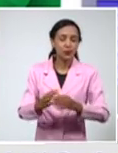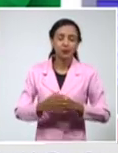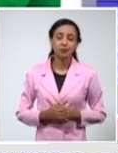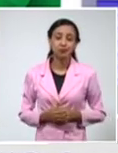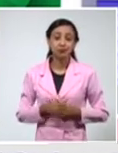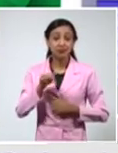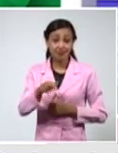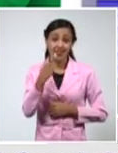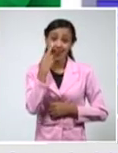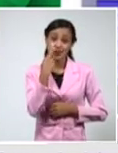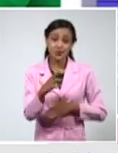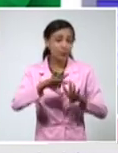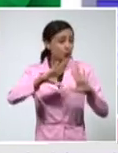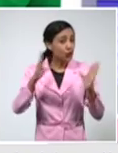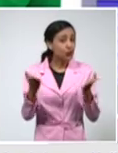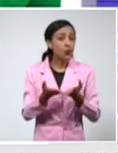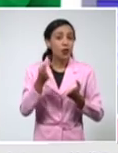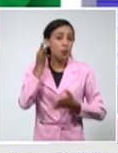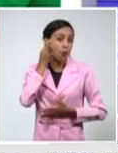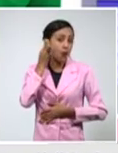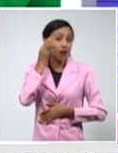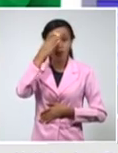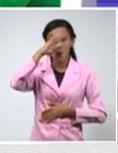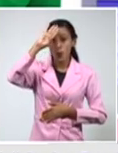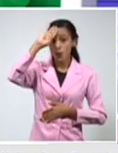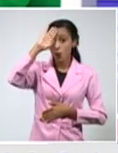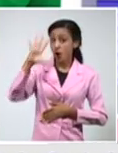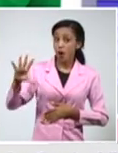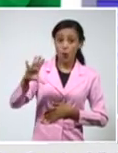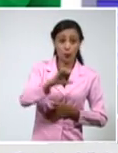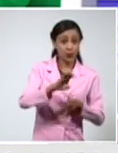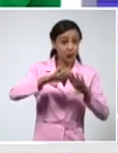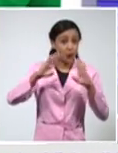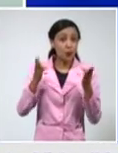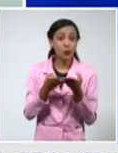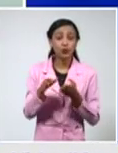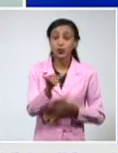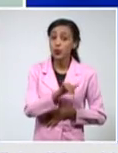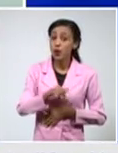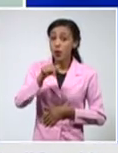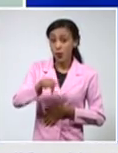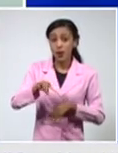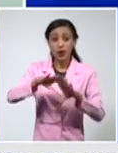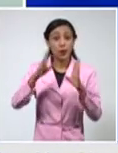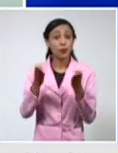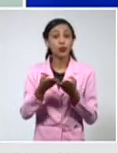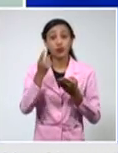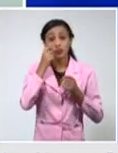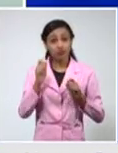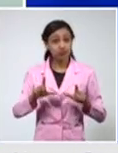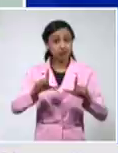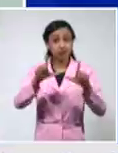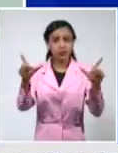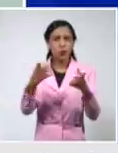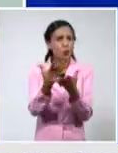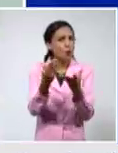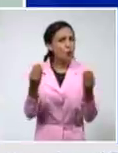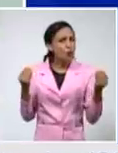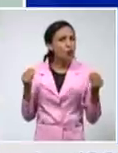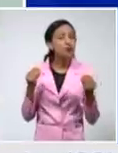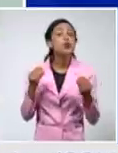las mujeres del Cuba y del mundo, que además en el mundo, hoy vimos las imágenes, en muchos países